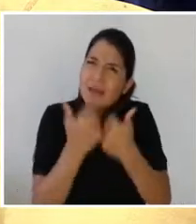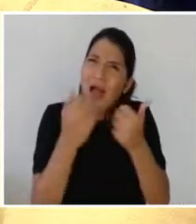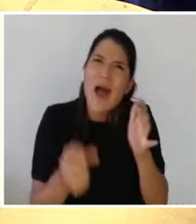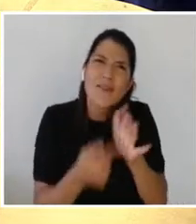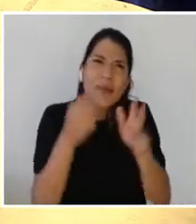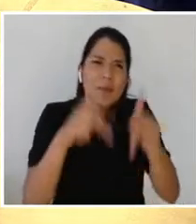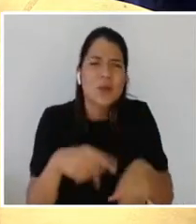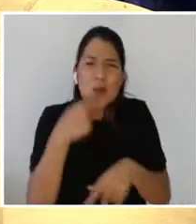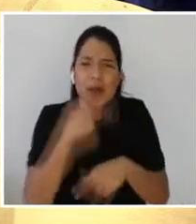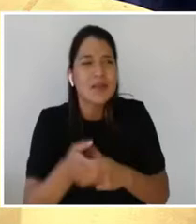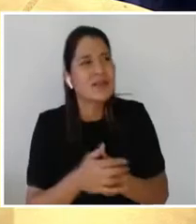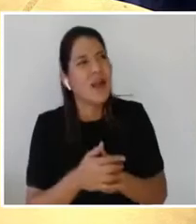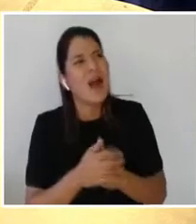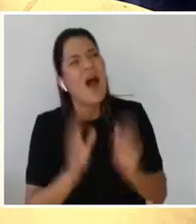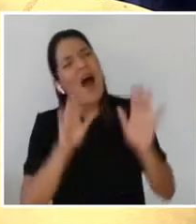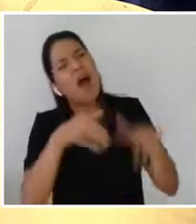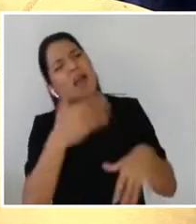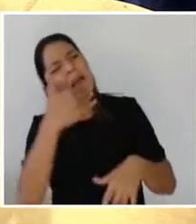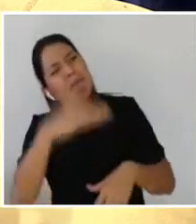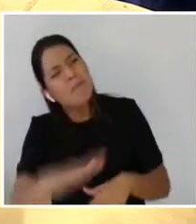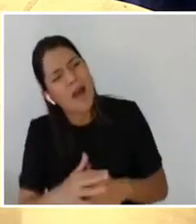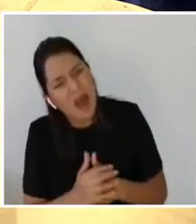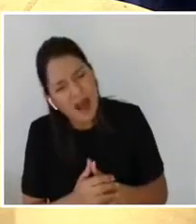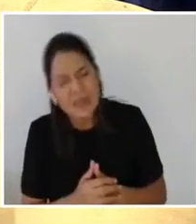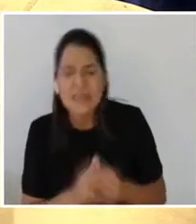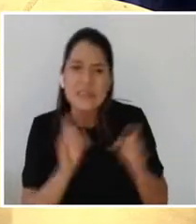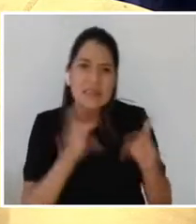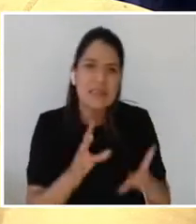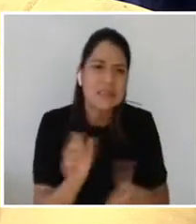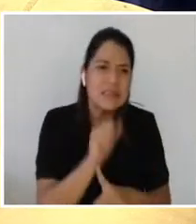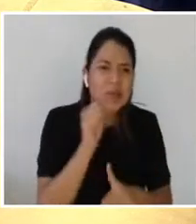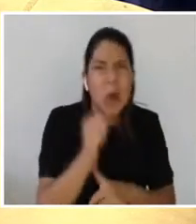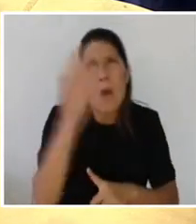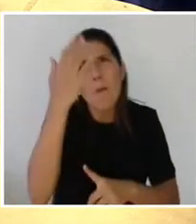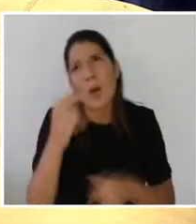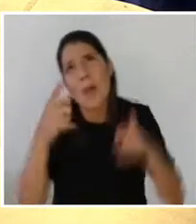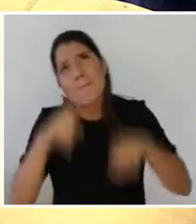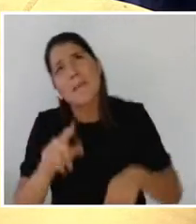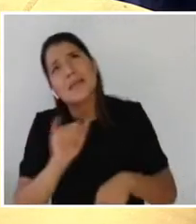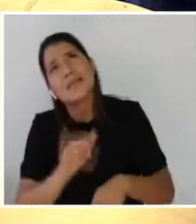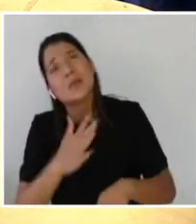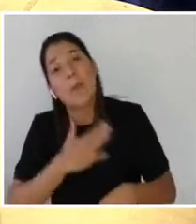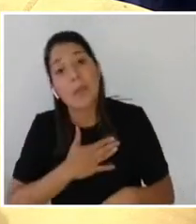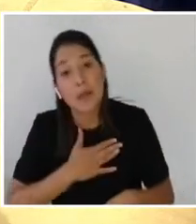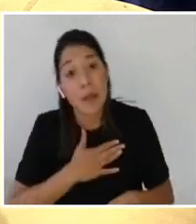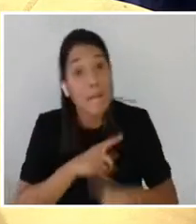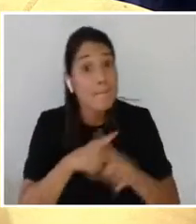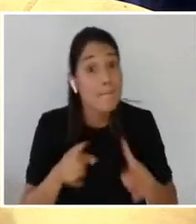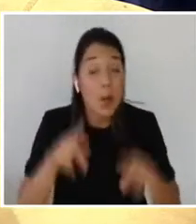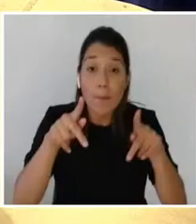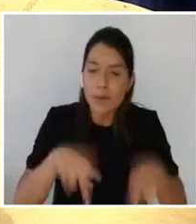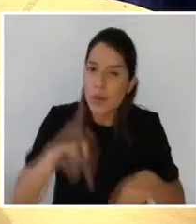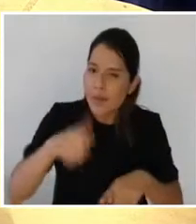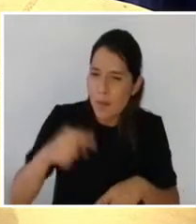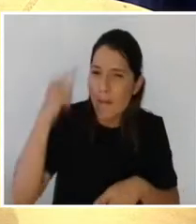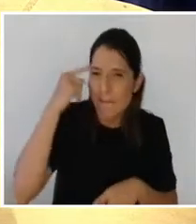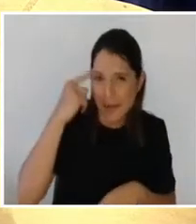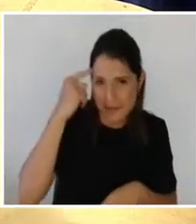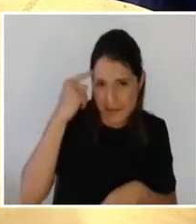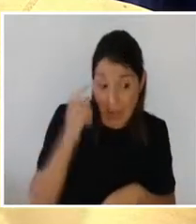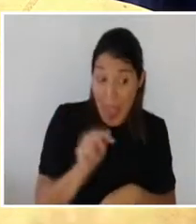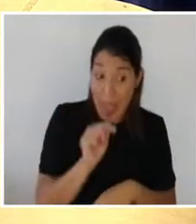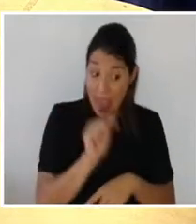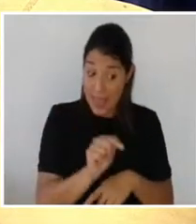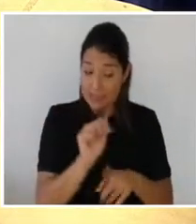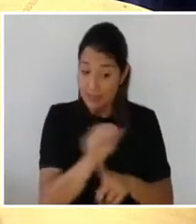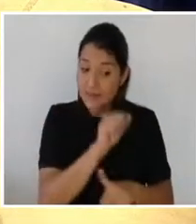ay, es que qué mal, o me está pasando esto, o por qué me está pasando esto a mí. Pero lo que la gente debería de pensar es que esto que me está pasando ahorita me